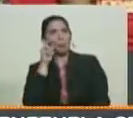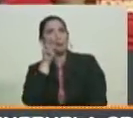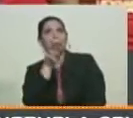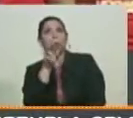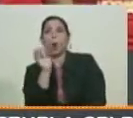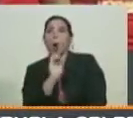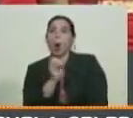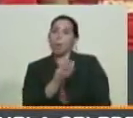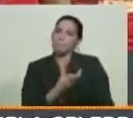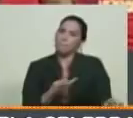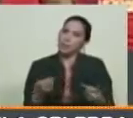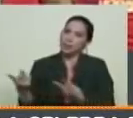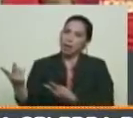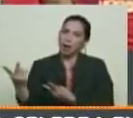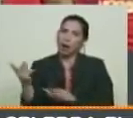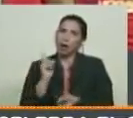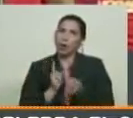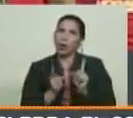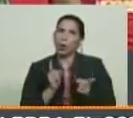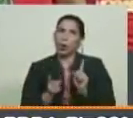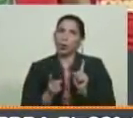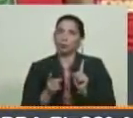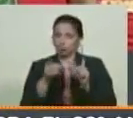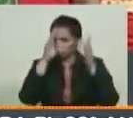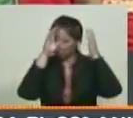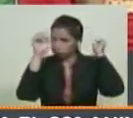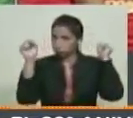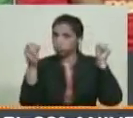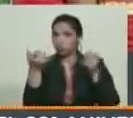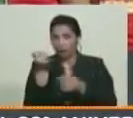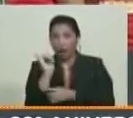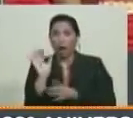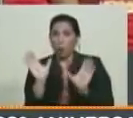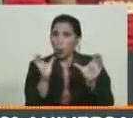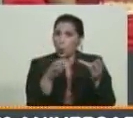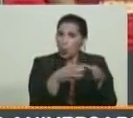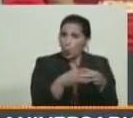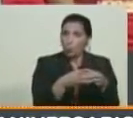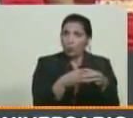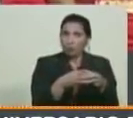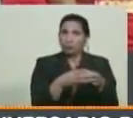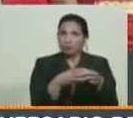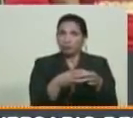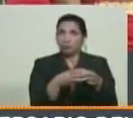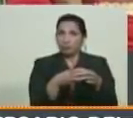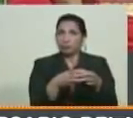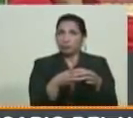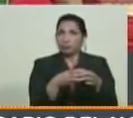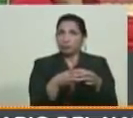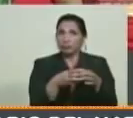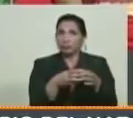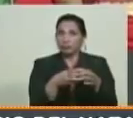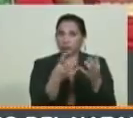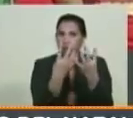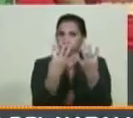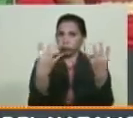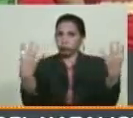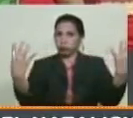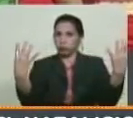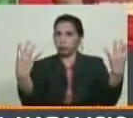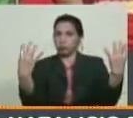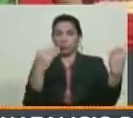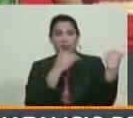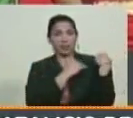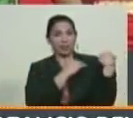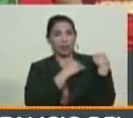invitada, cuerpo diplomático estaba allí, en esa tribuna, representantes de